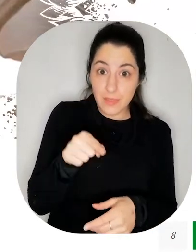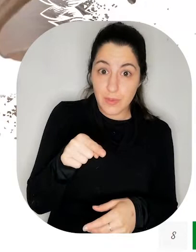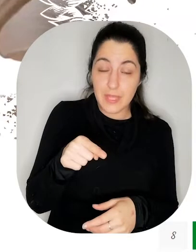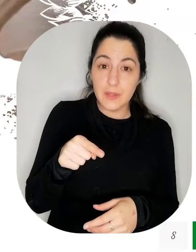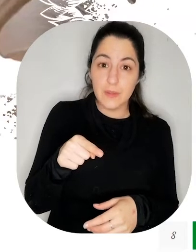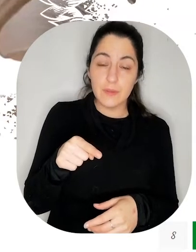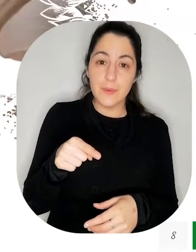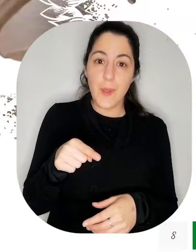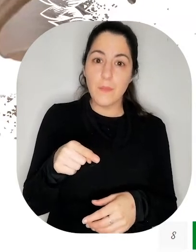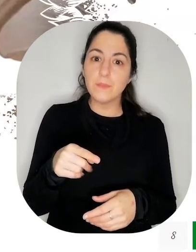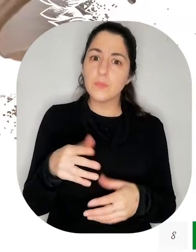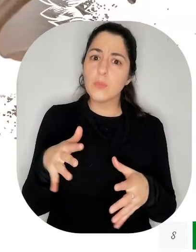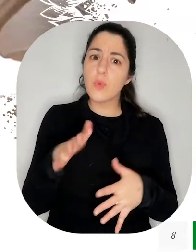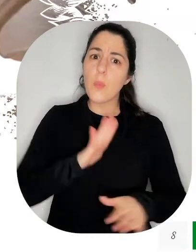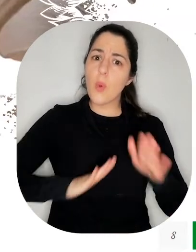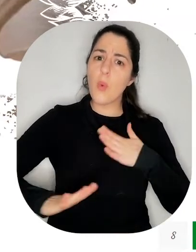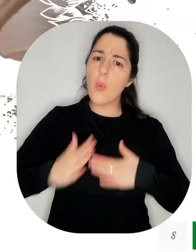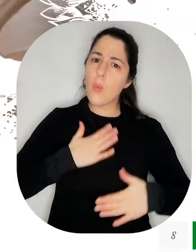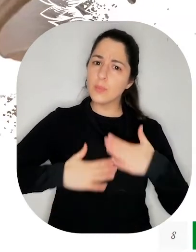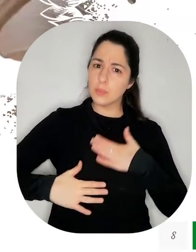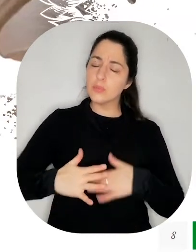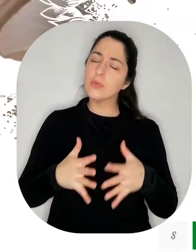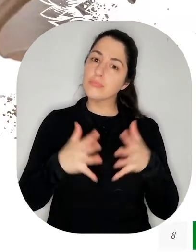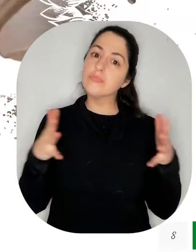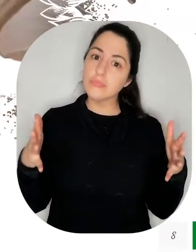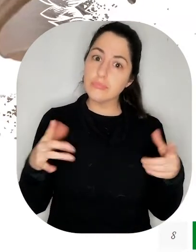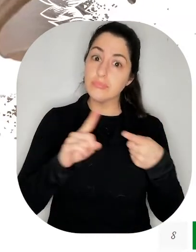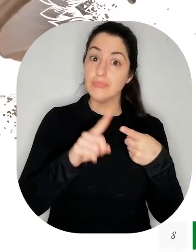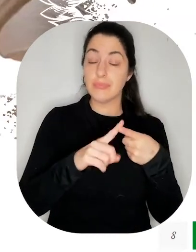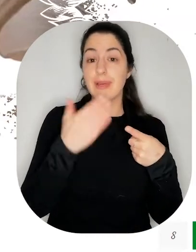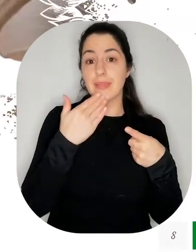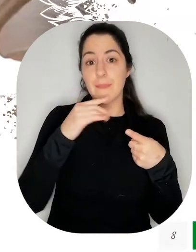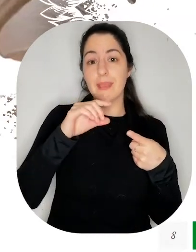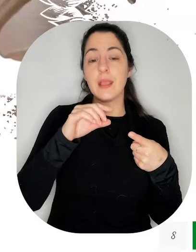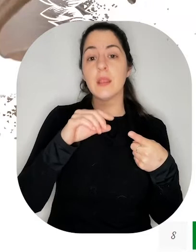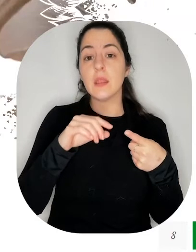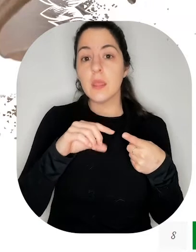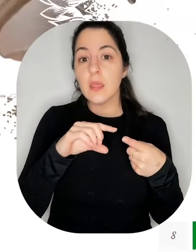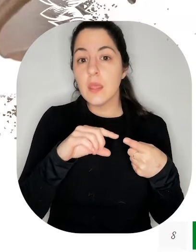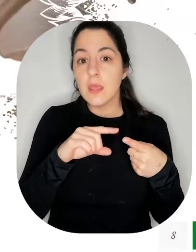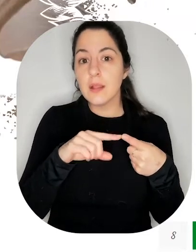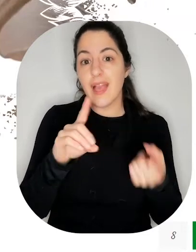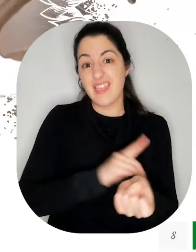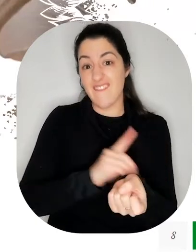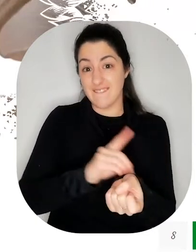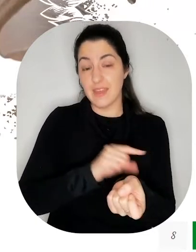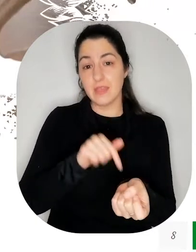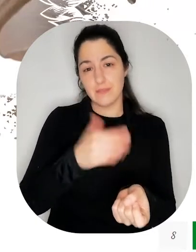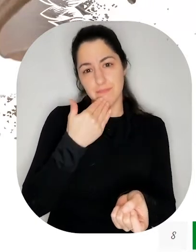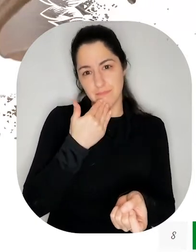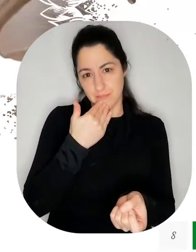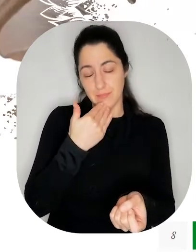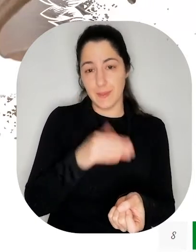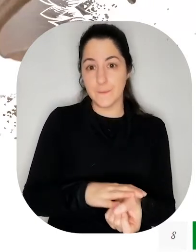Entonces, se ha visto estos efectos muy protectores. Baja la hemoglobina glicosilada, que es un indicador